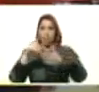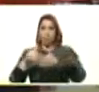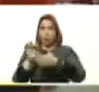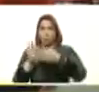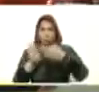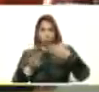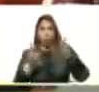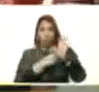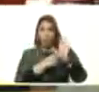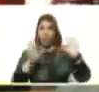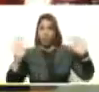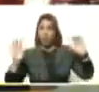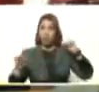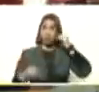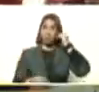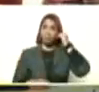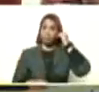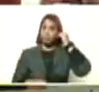funciona, ¿verdad?